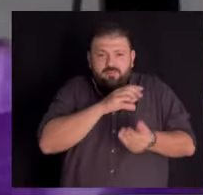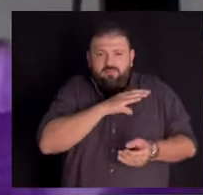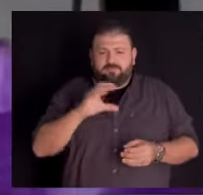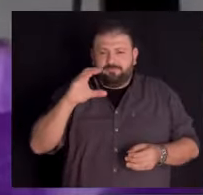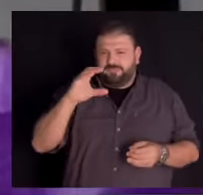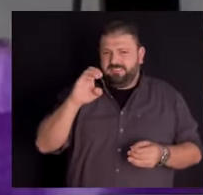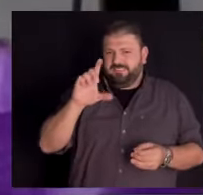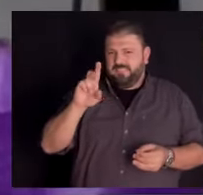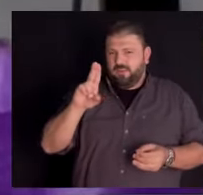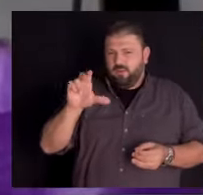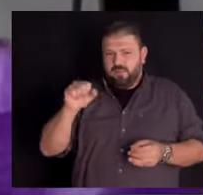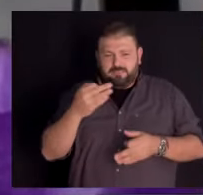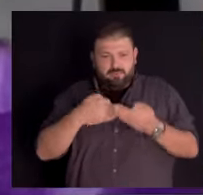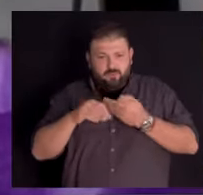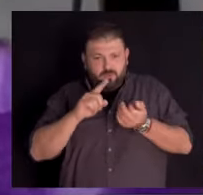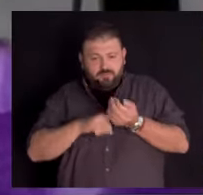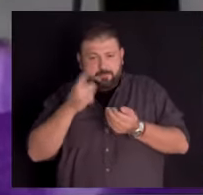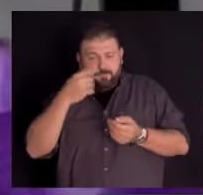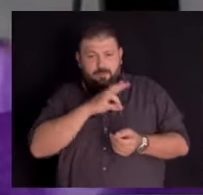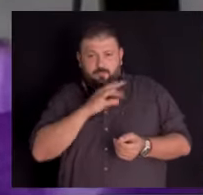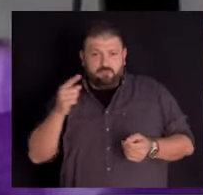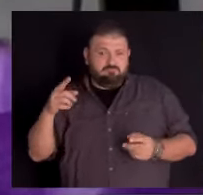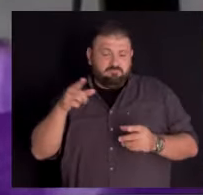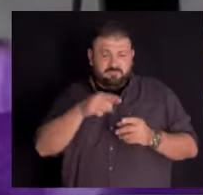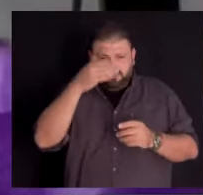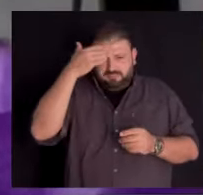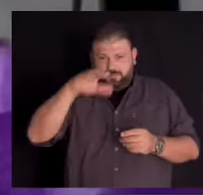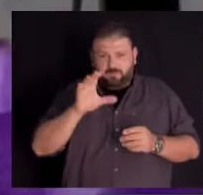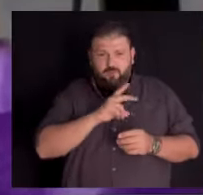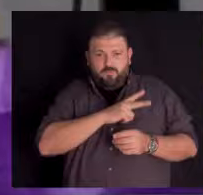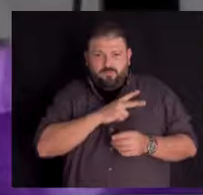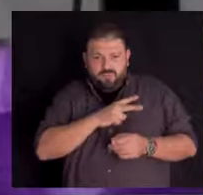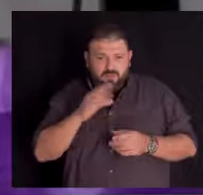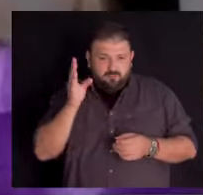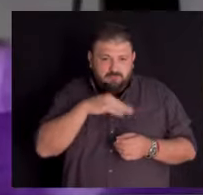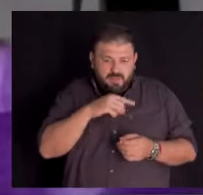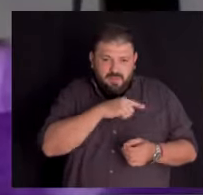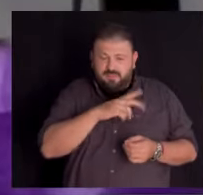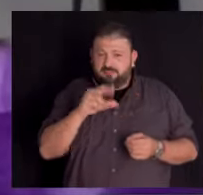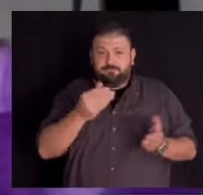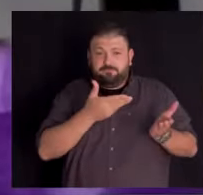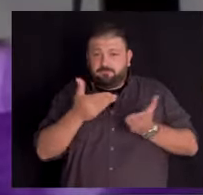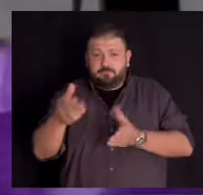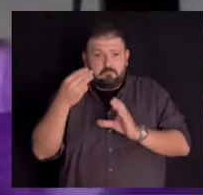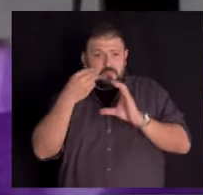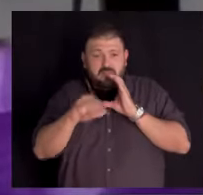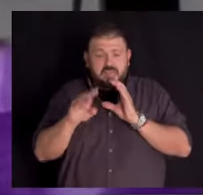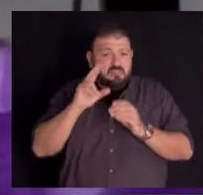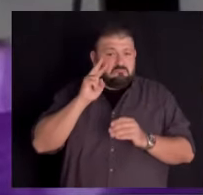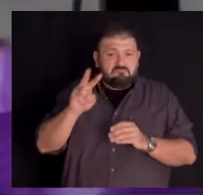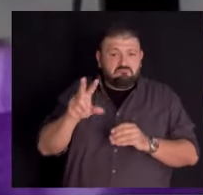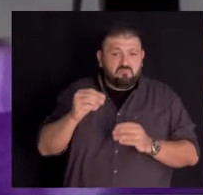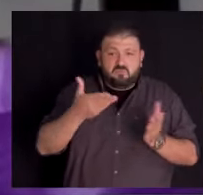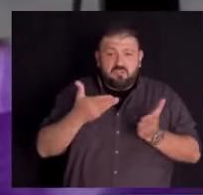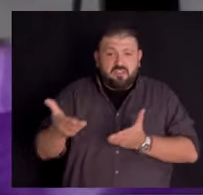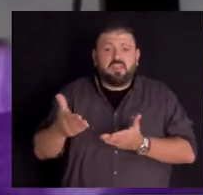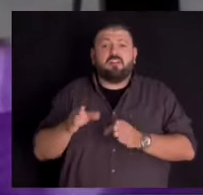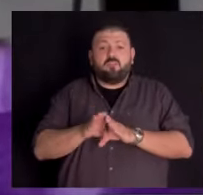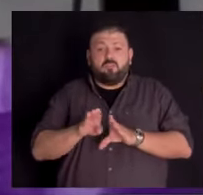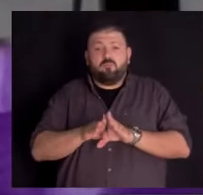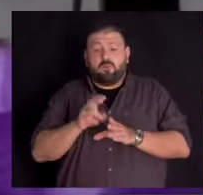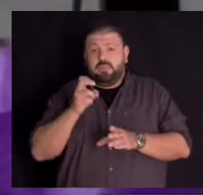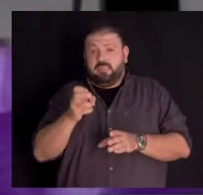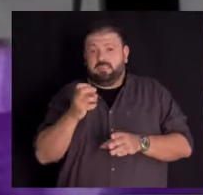o inclusive dar la orden de atacar? Si esos mensajes no llegan, no son certeros, entonces, ¿tener